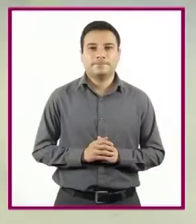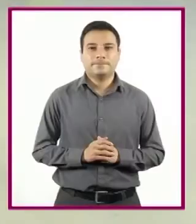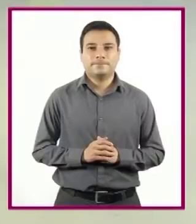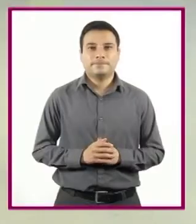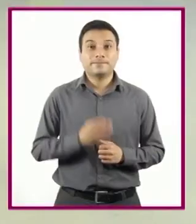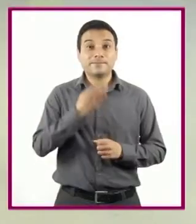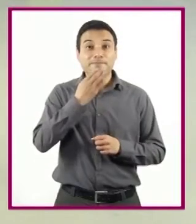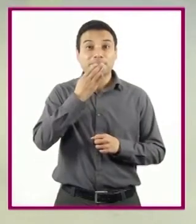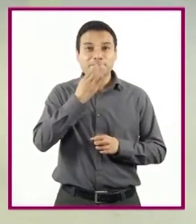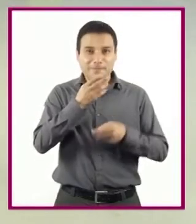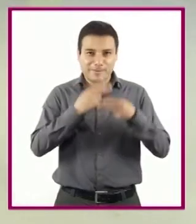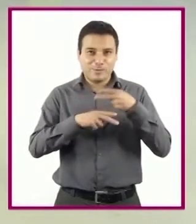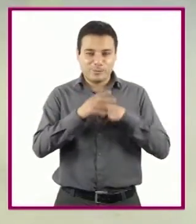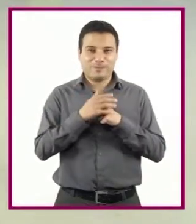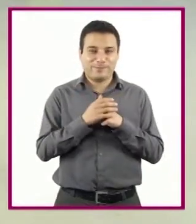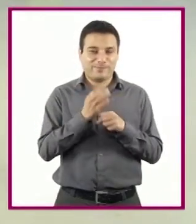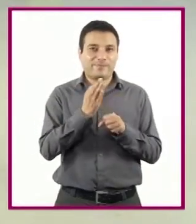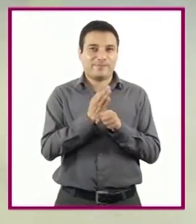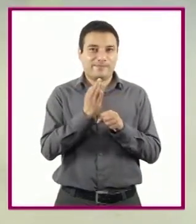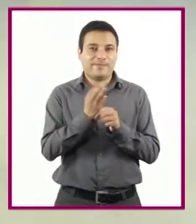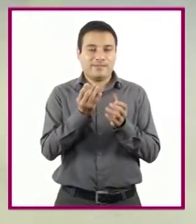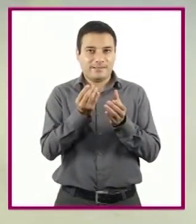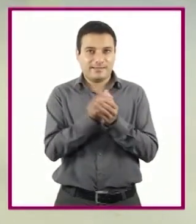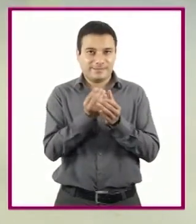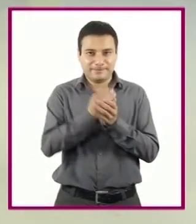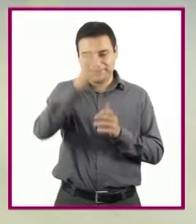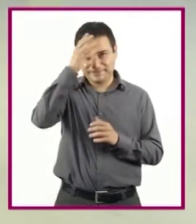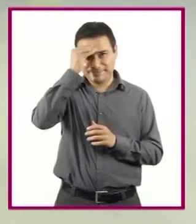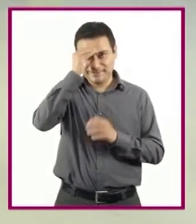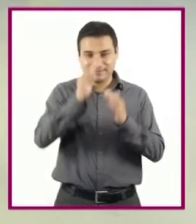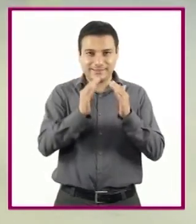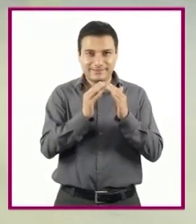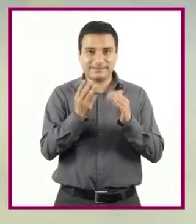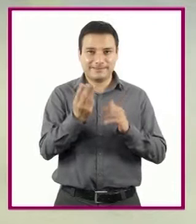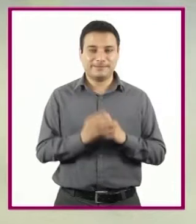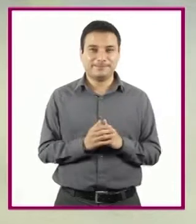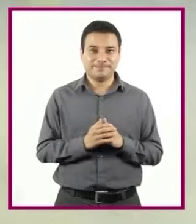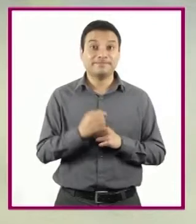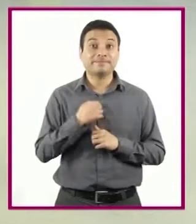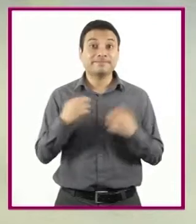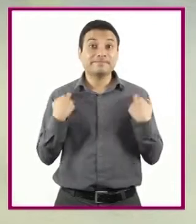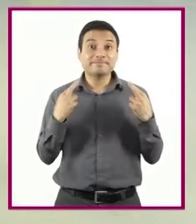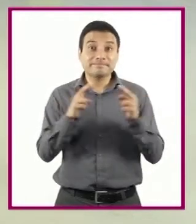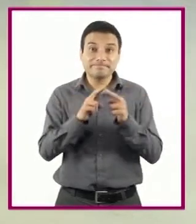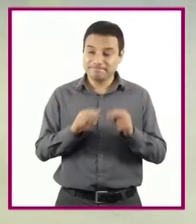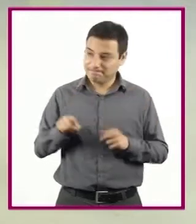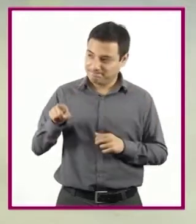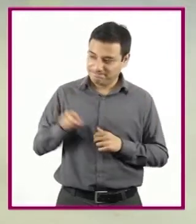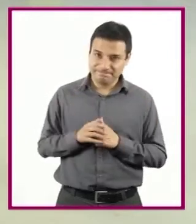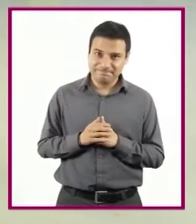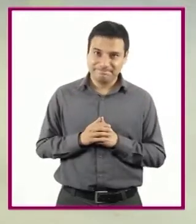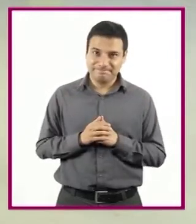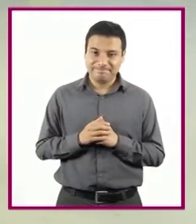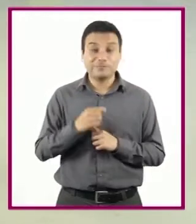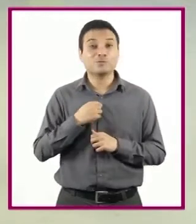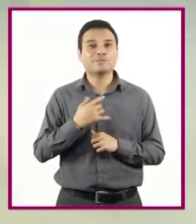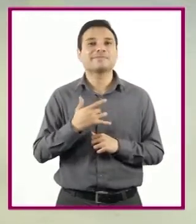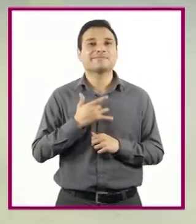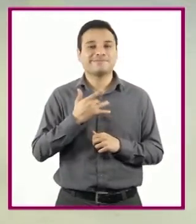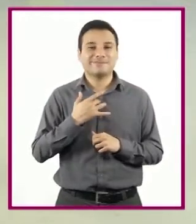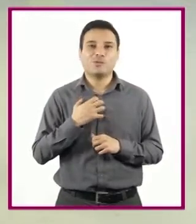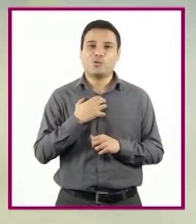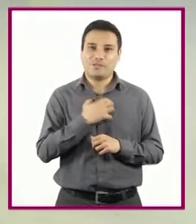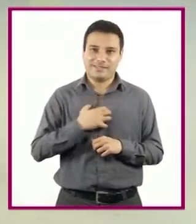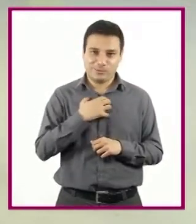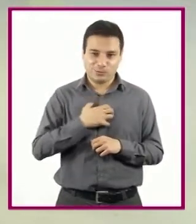Sean bienvenidas y bienvenidos a una sesión más de Aprende en Casa 3. Soy el maestro Alexander Martínez y me siento muy